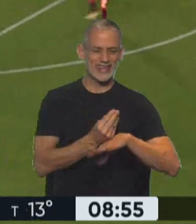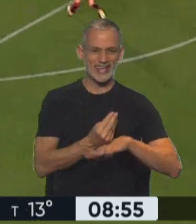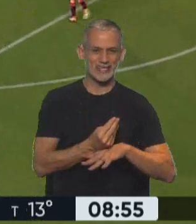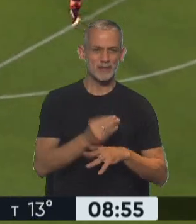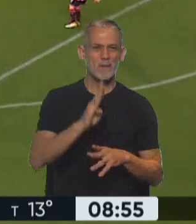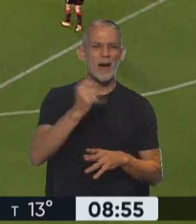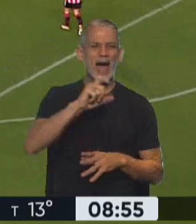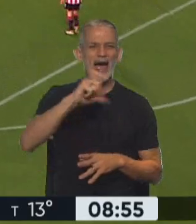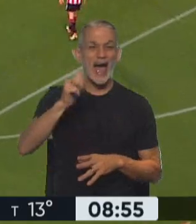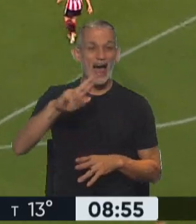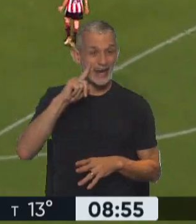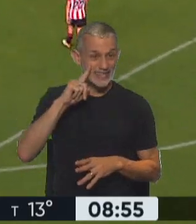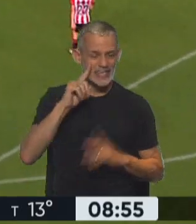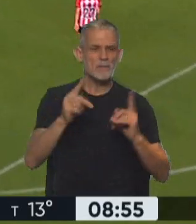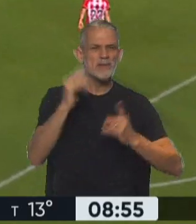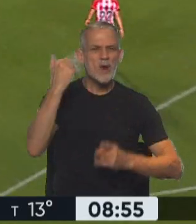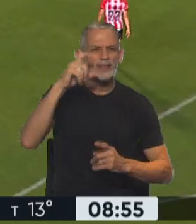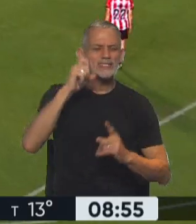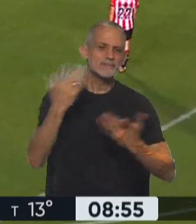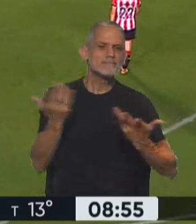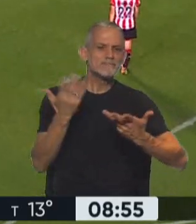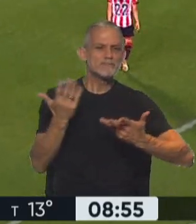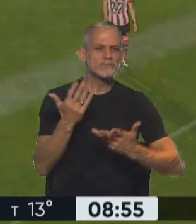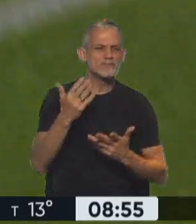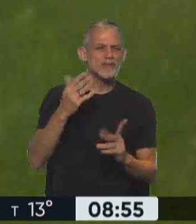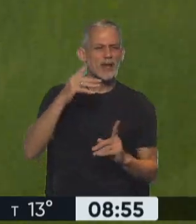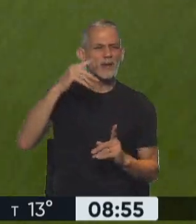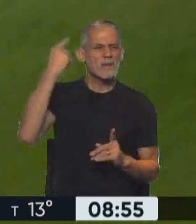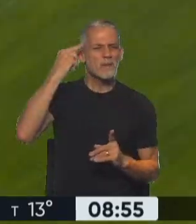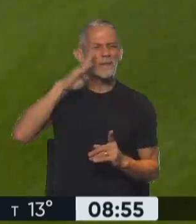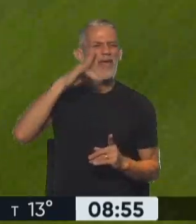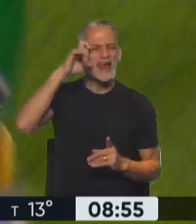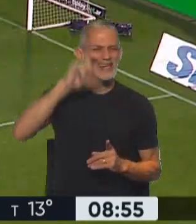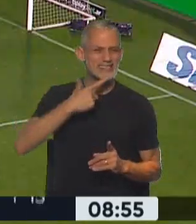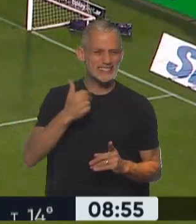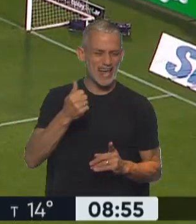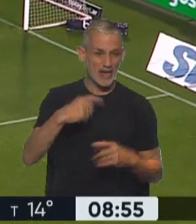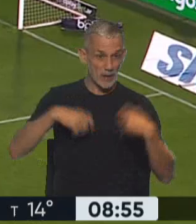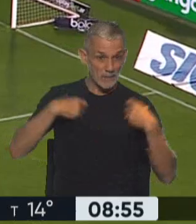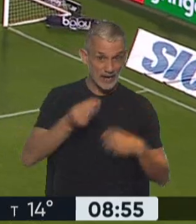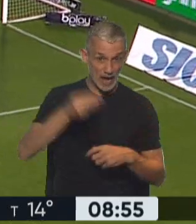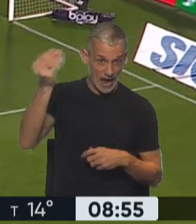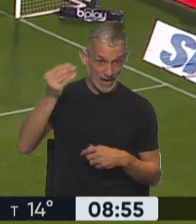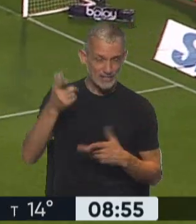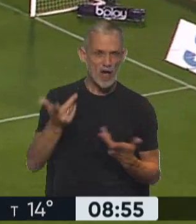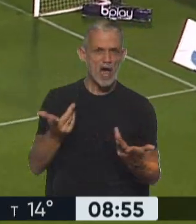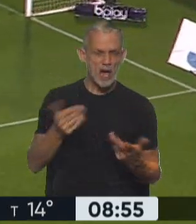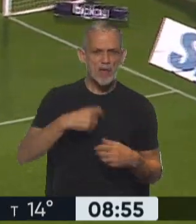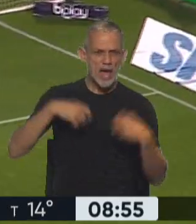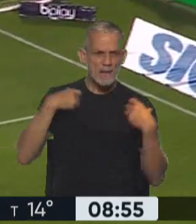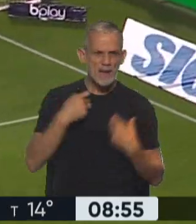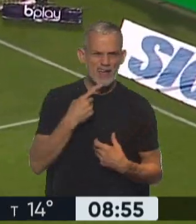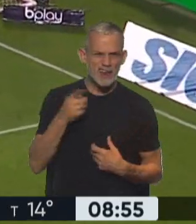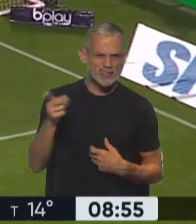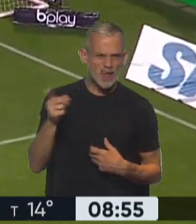y Justicia. Sí, Bacari, ese perfil de Bielsa que tenía Vélez, que proyectó a los pibes, que clasificó a Vélez a la Copa. Ese que los de Vélez están diciendo,